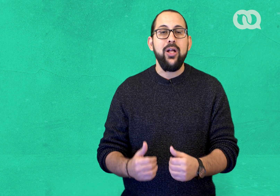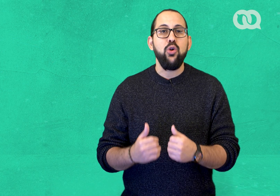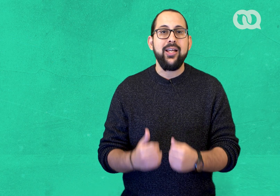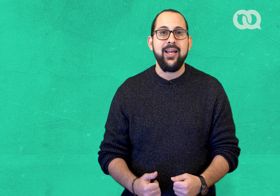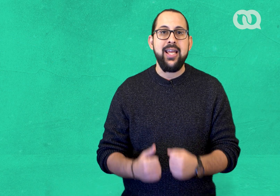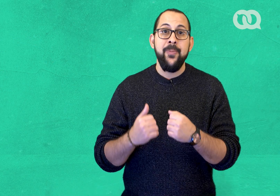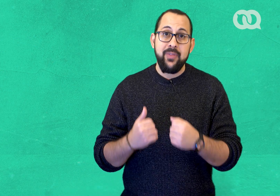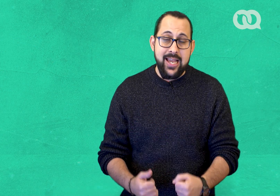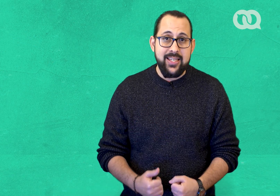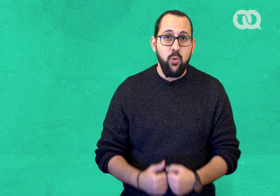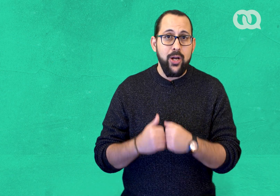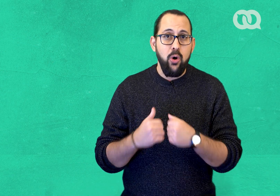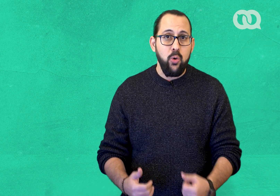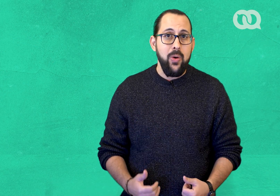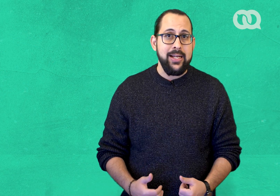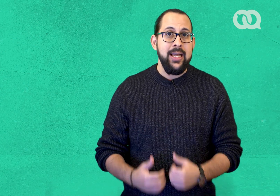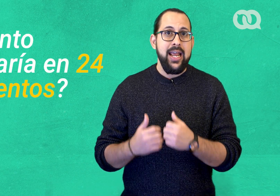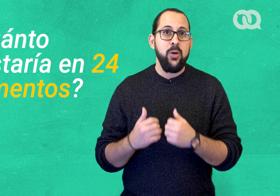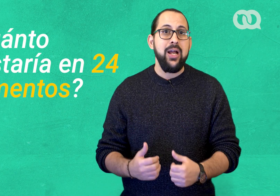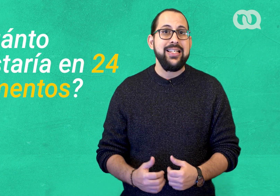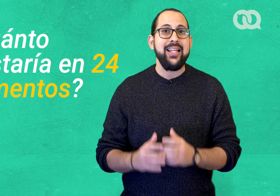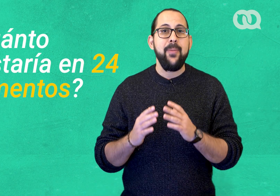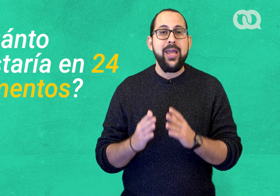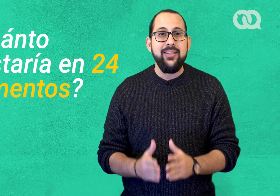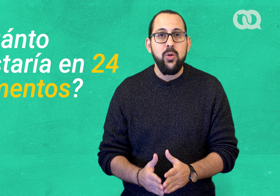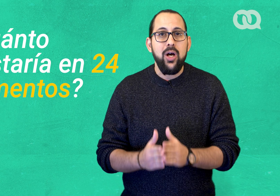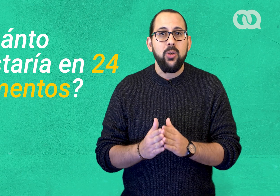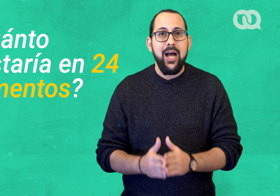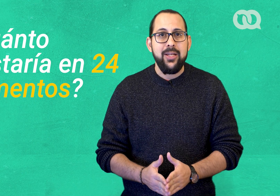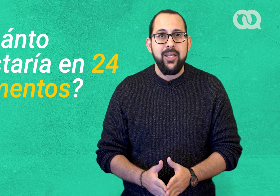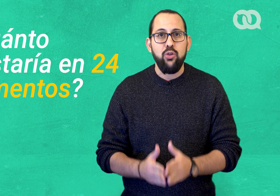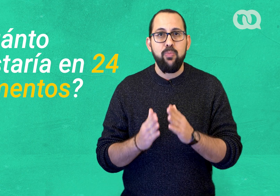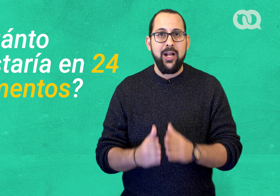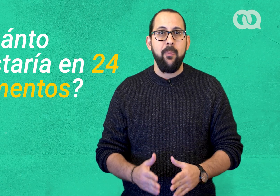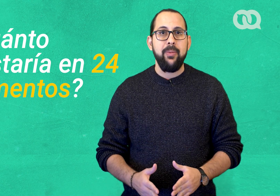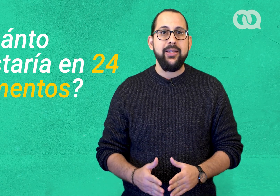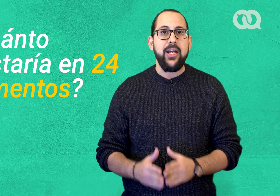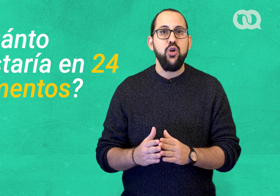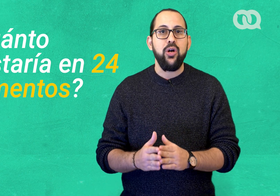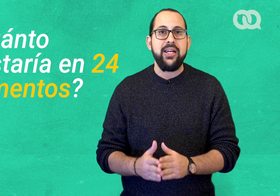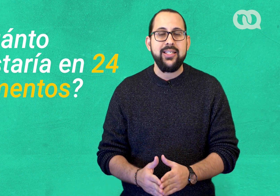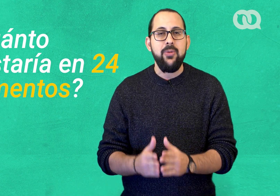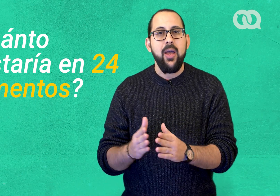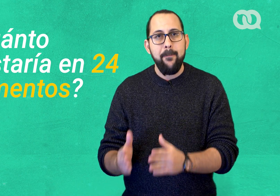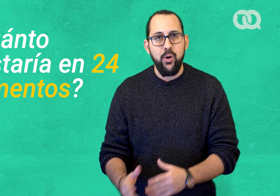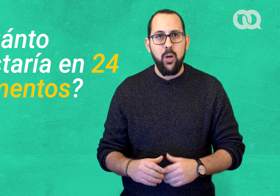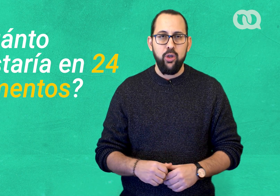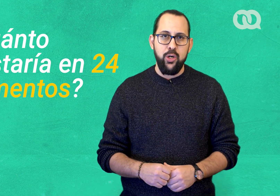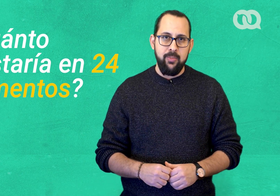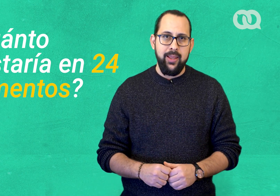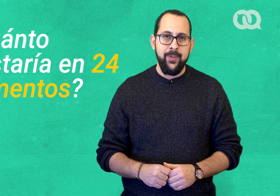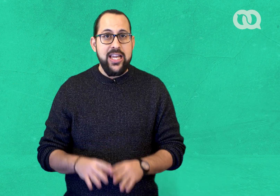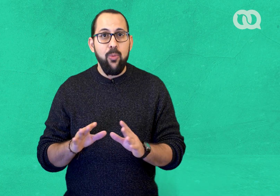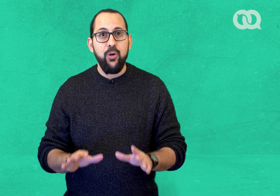estimado cuánto gastaría ese cubano o cubana en una lista de 24 alimentos para complementar lo que recibe por la